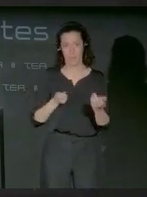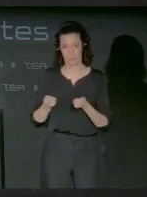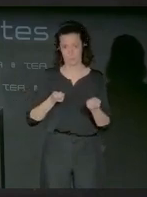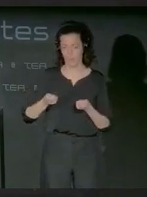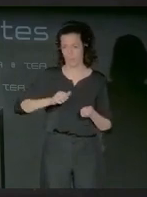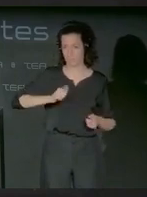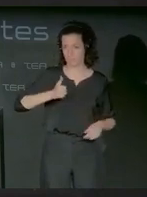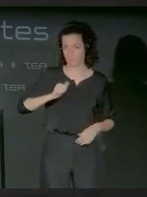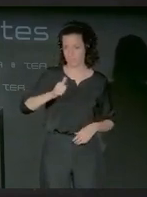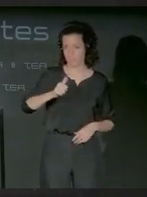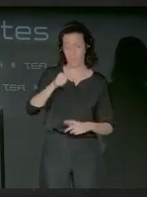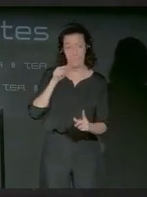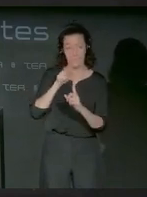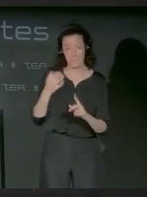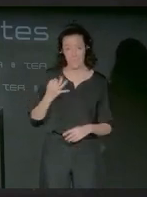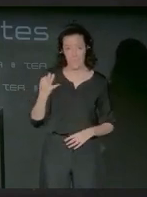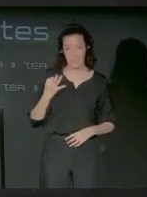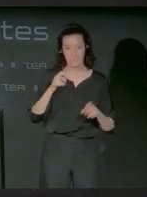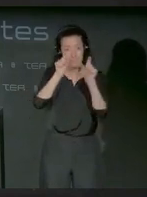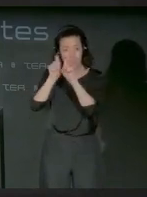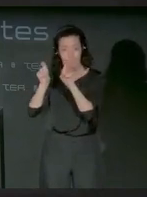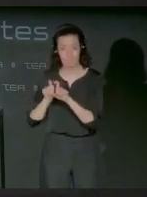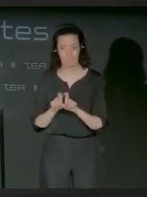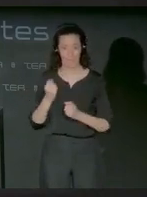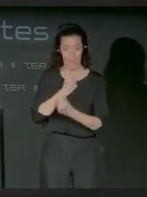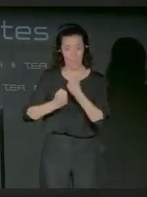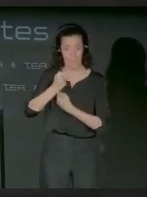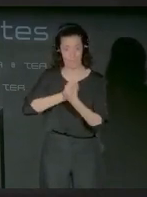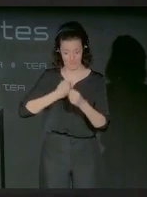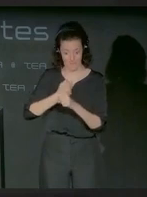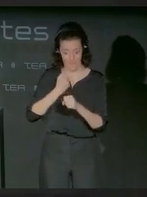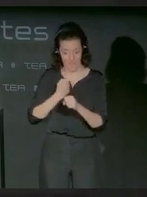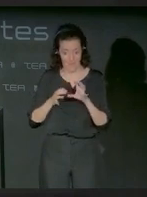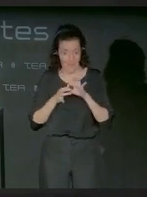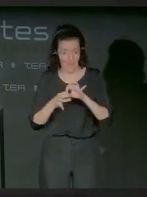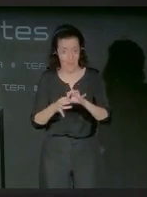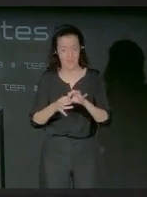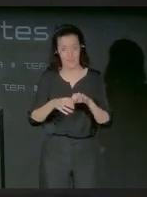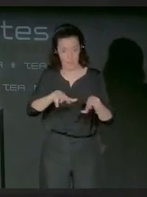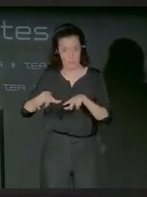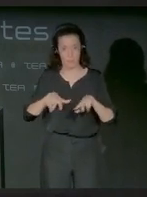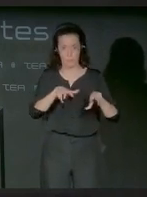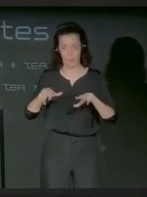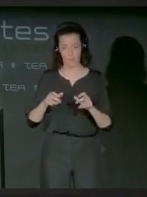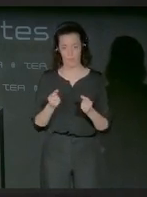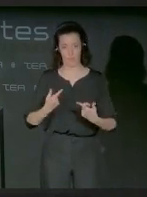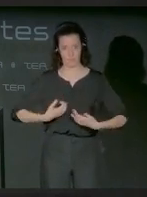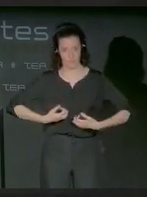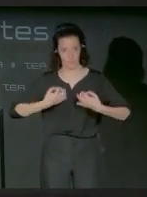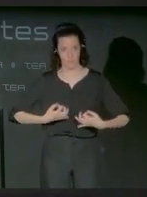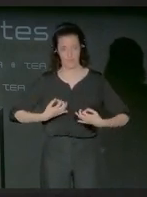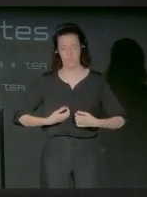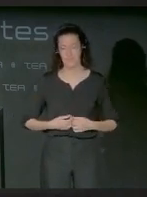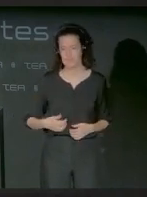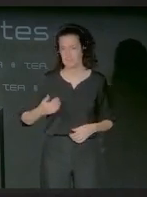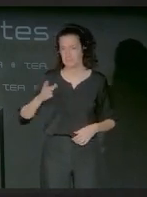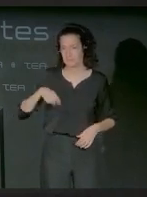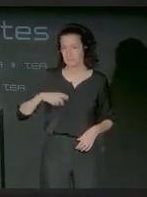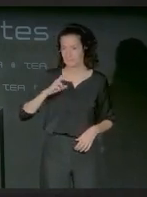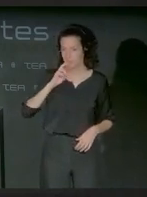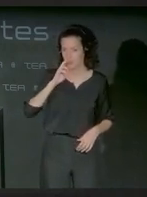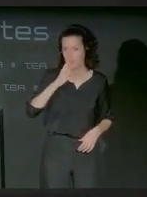seguridad jurídica a todos los operadores económicos que están trabajando en el sector audiovisual y llevamos dos años desplegando